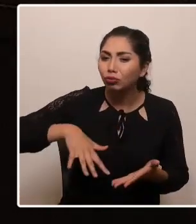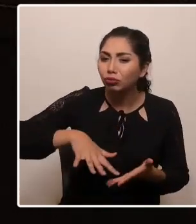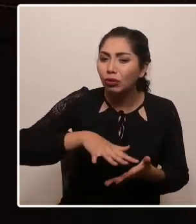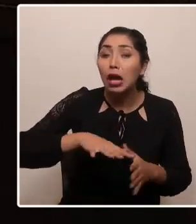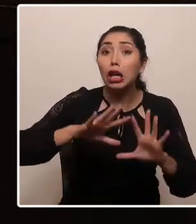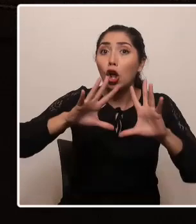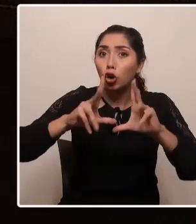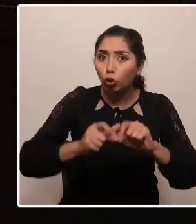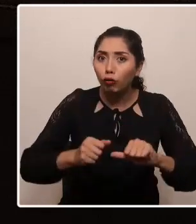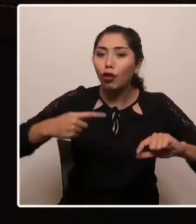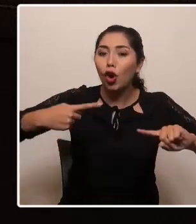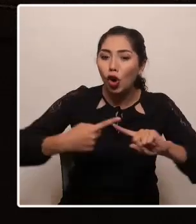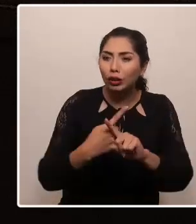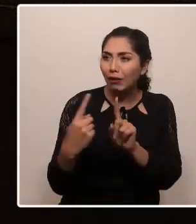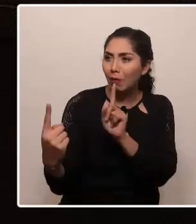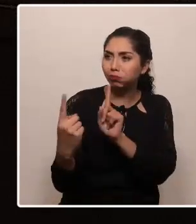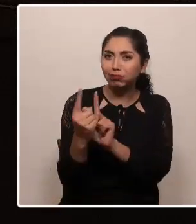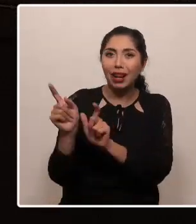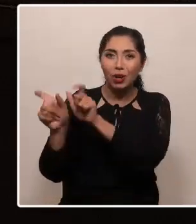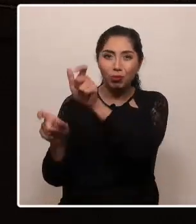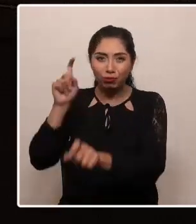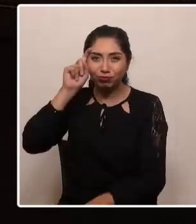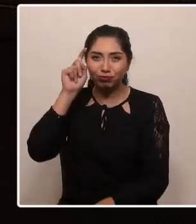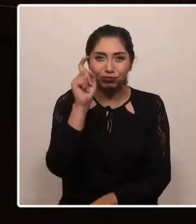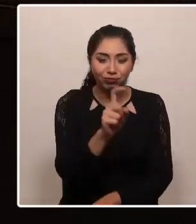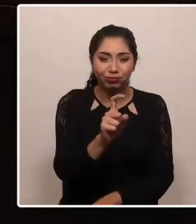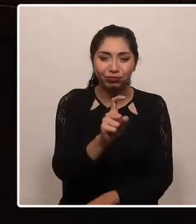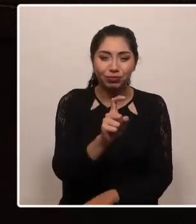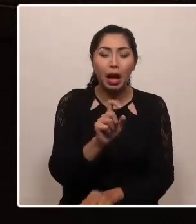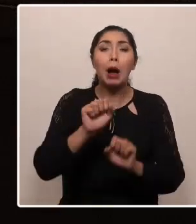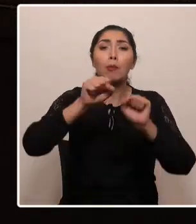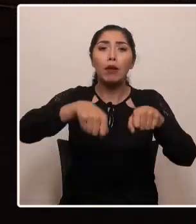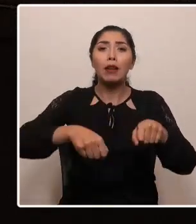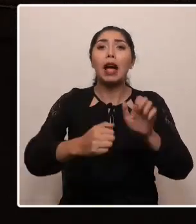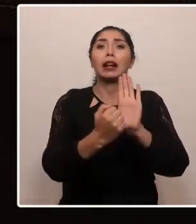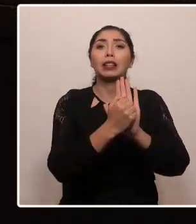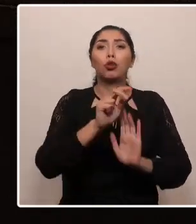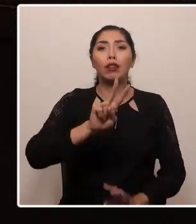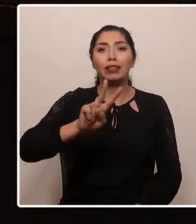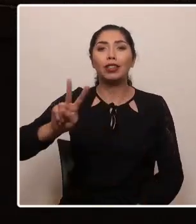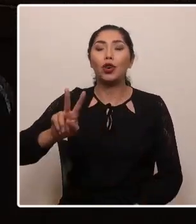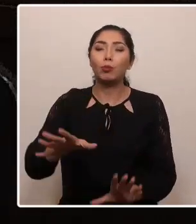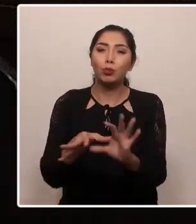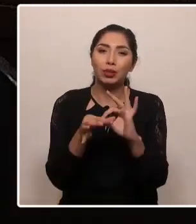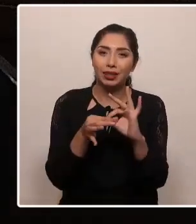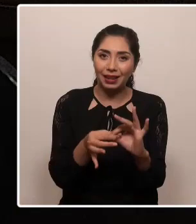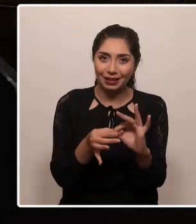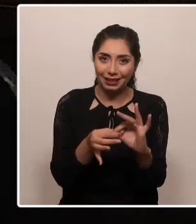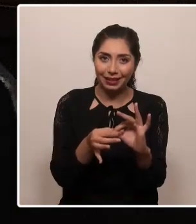vuelvan a su hincha, fuera blanco y negro de Colo Colo. Por favor, aprueben el artículo 22. Muchas gracias.